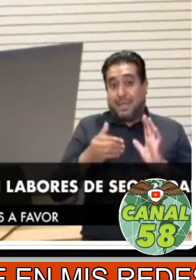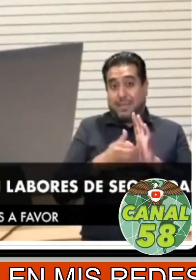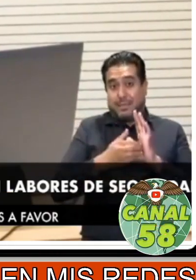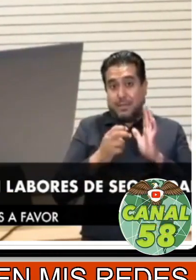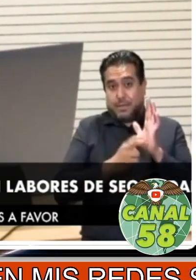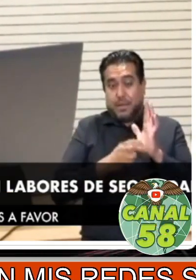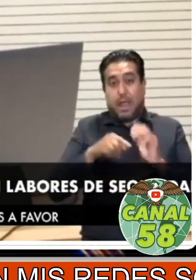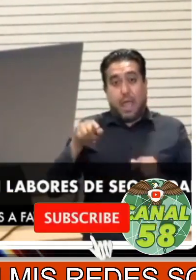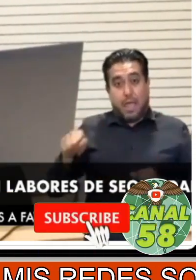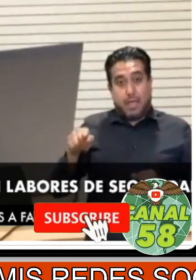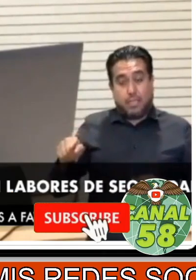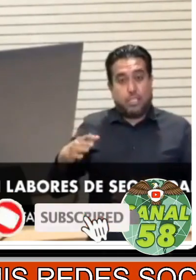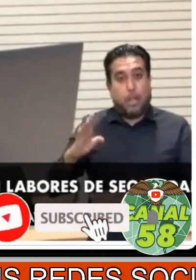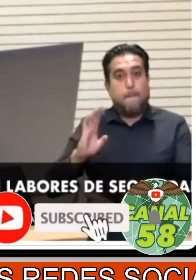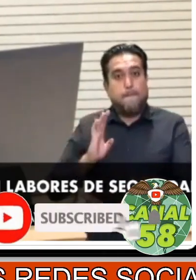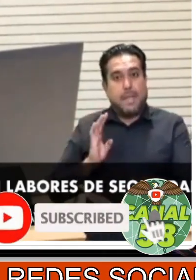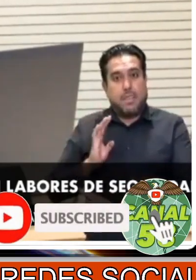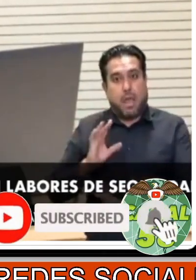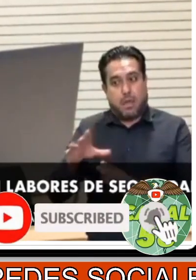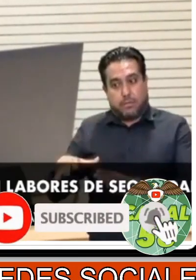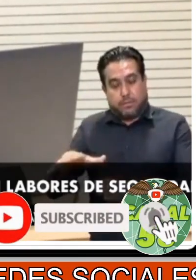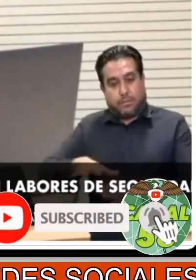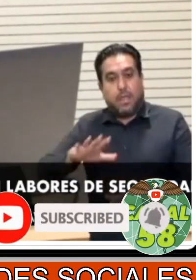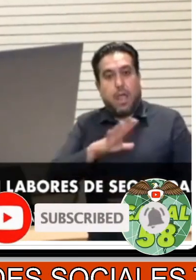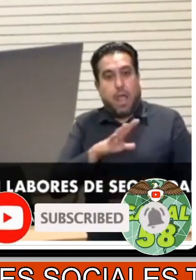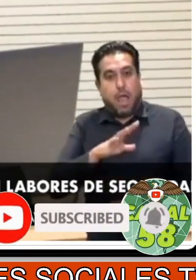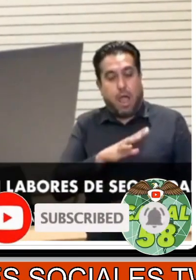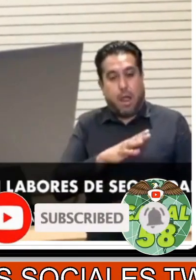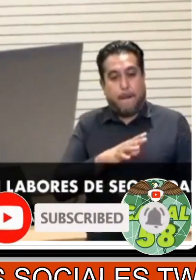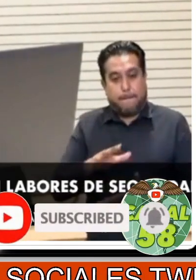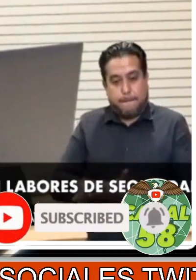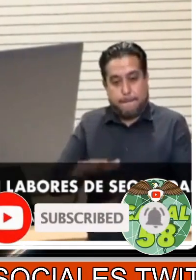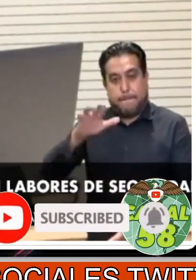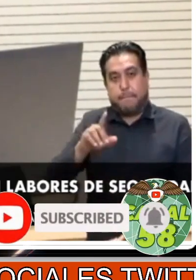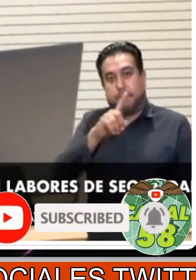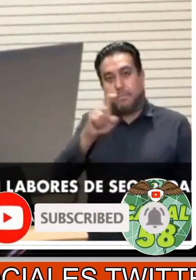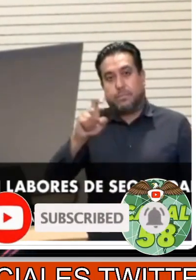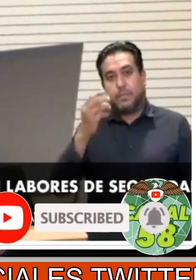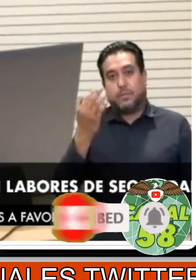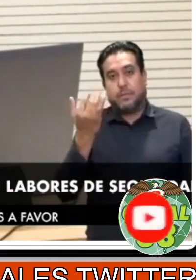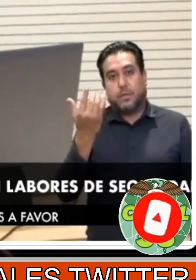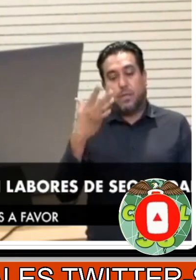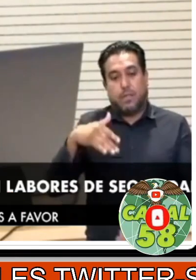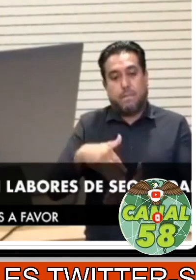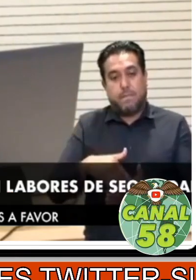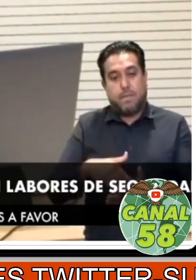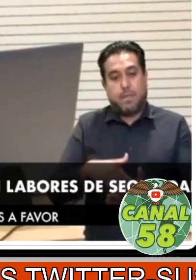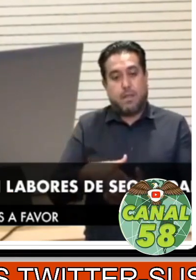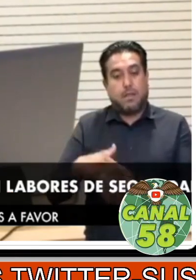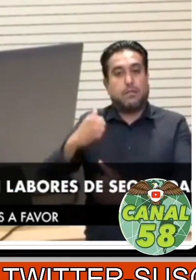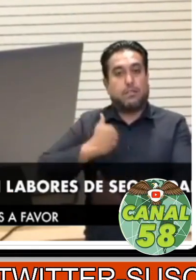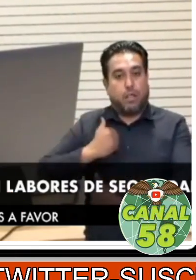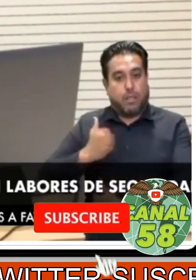cuerpo militarizado que al día de hoy cuenta con poco más de 150,000